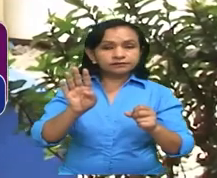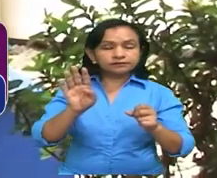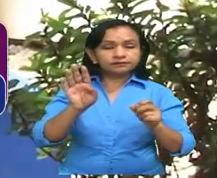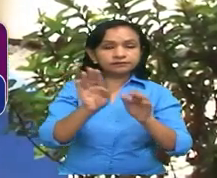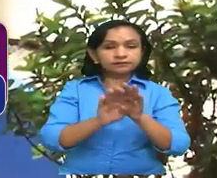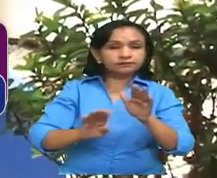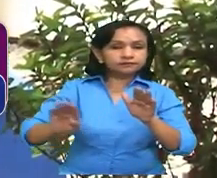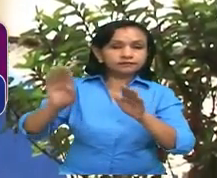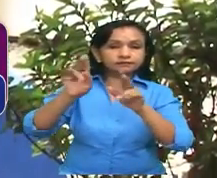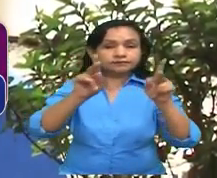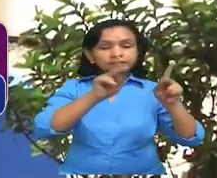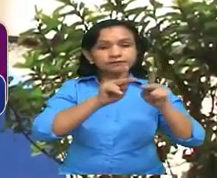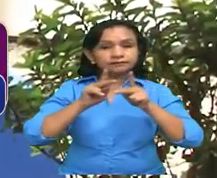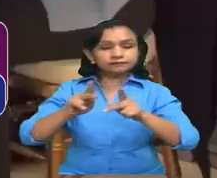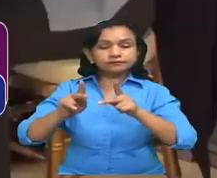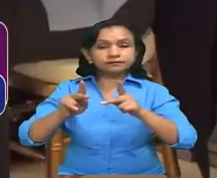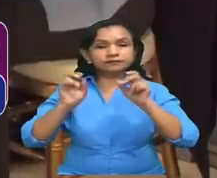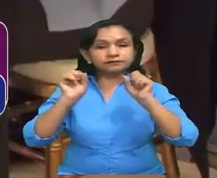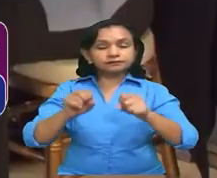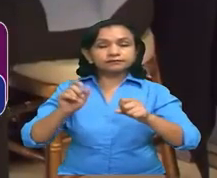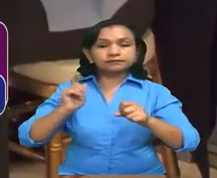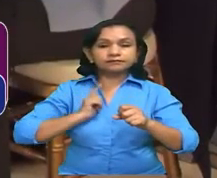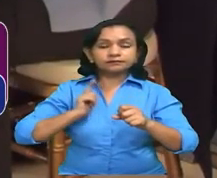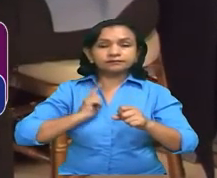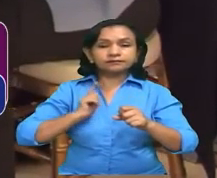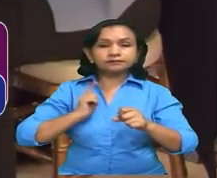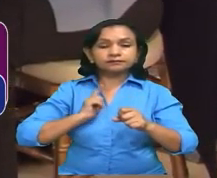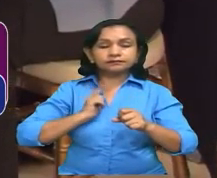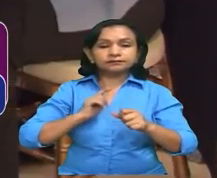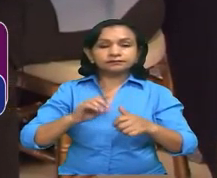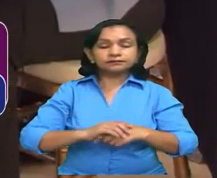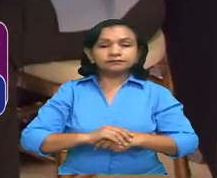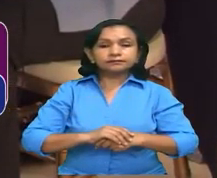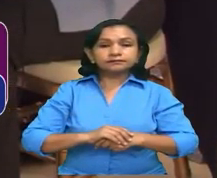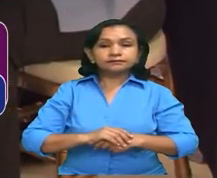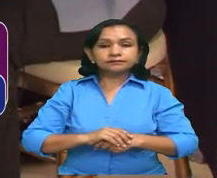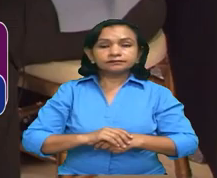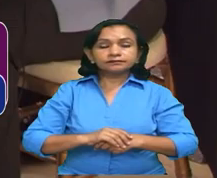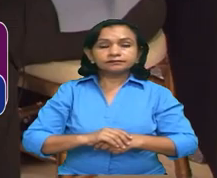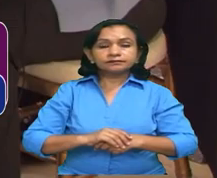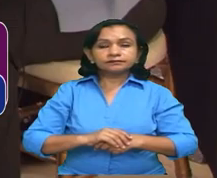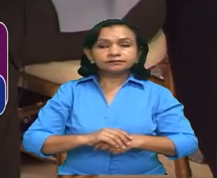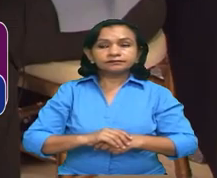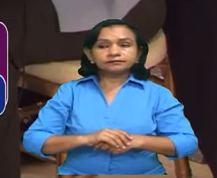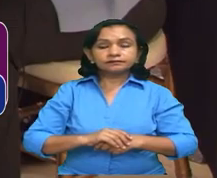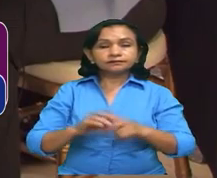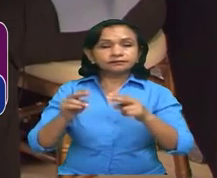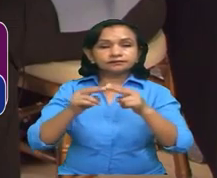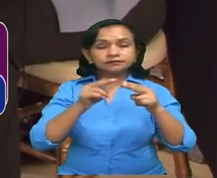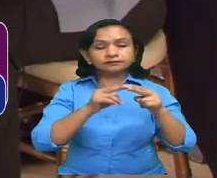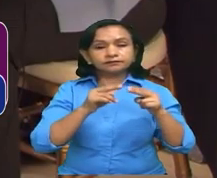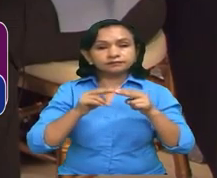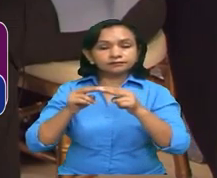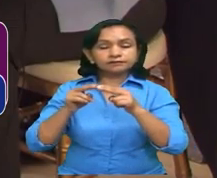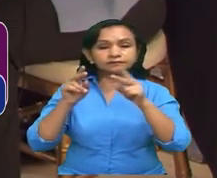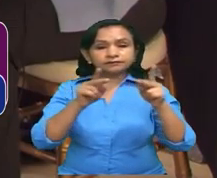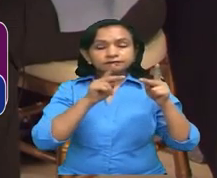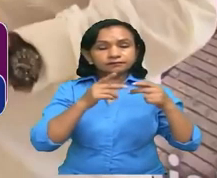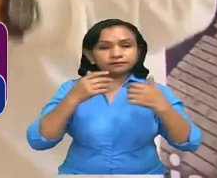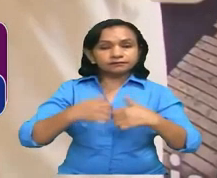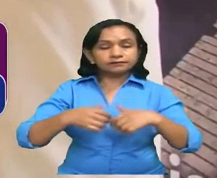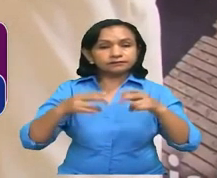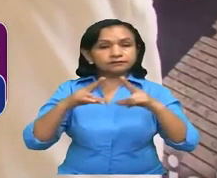este sentido, ¿cuál es el respaldo o cuál es la garantía que pueden tener aquellos que vengan acá, en este caso los mayoristas?